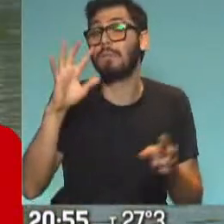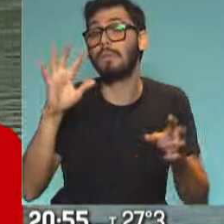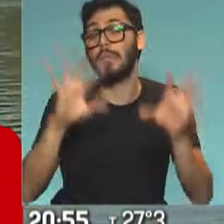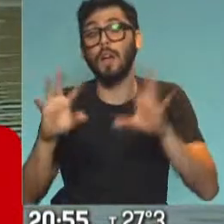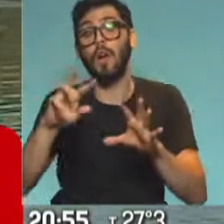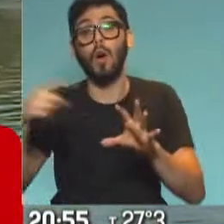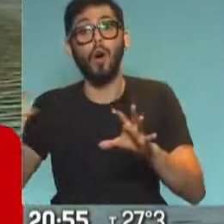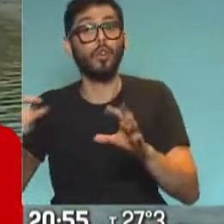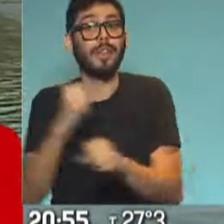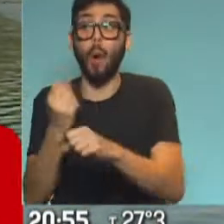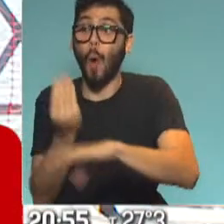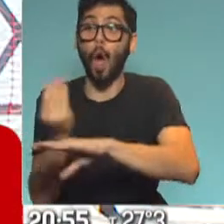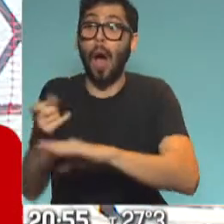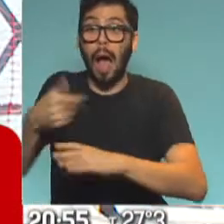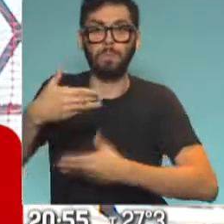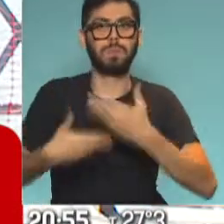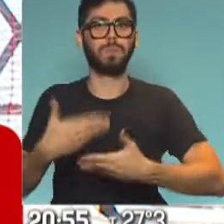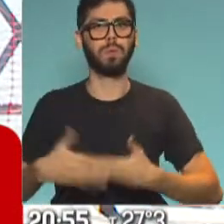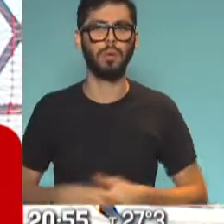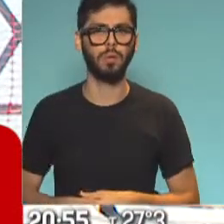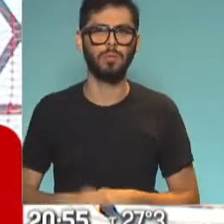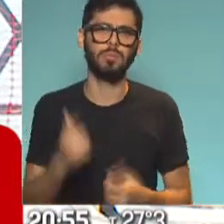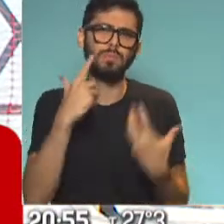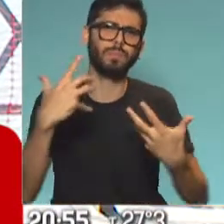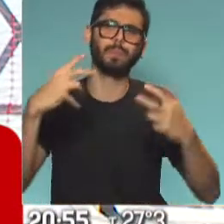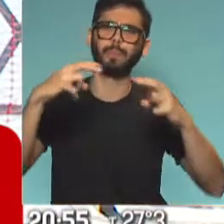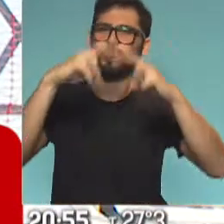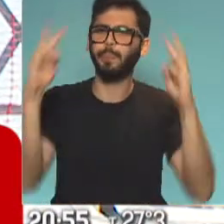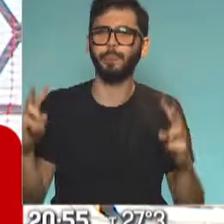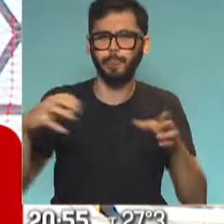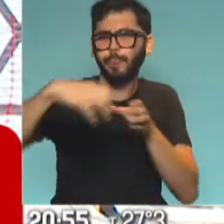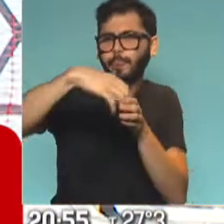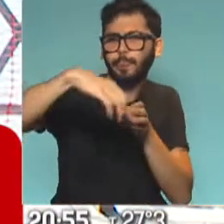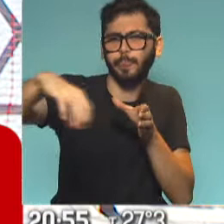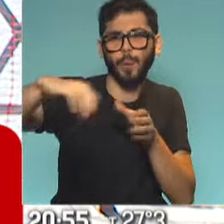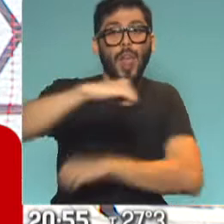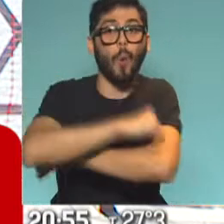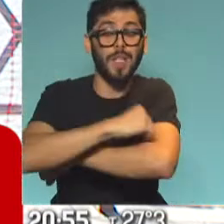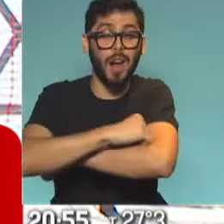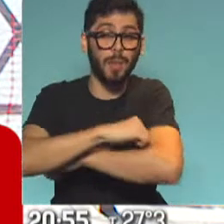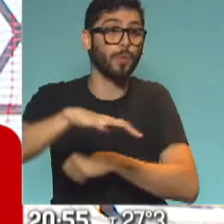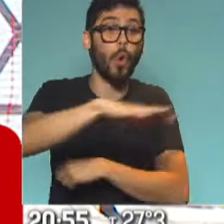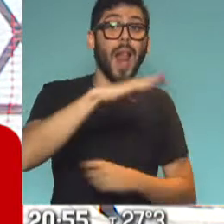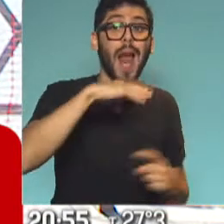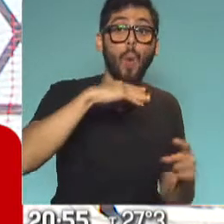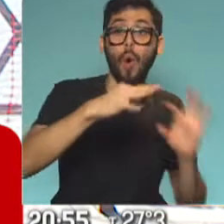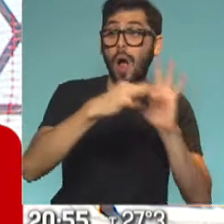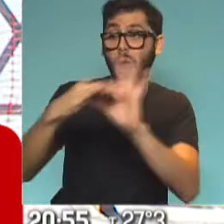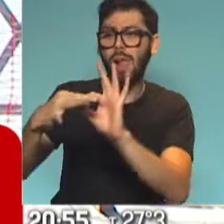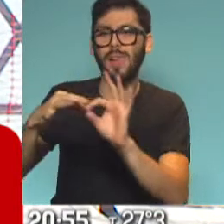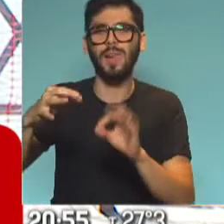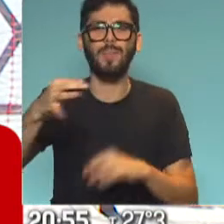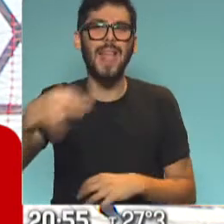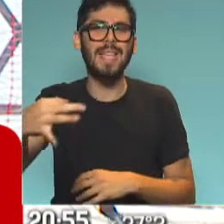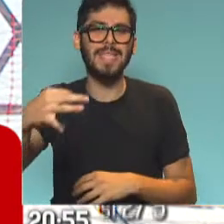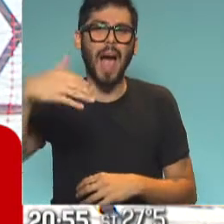márgenes y generar desarrollo. El icónico puente transbordador Nicolás Avellaneda une el barrio porteño de La Boca con la isla Maciel,